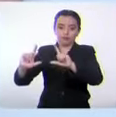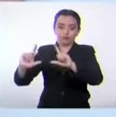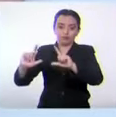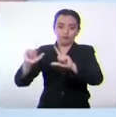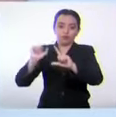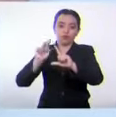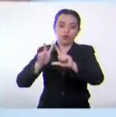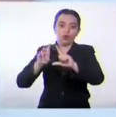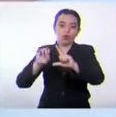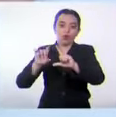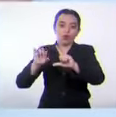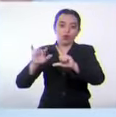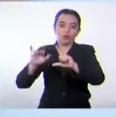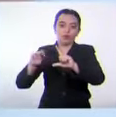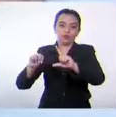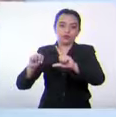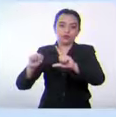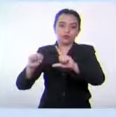solución,